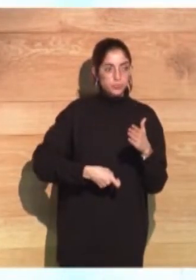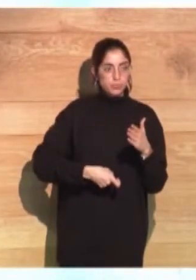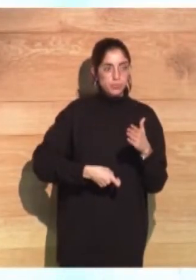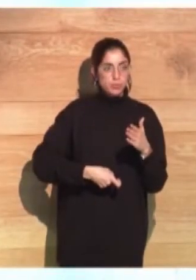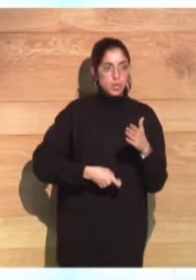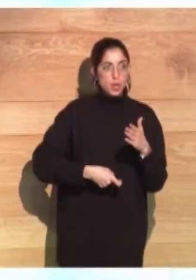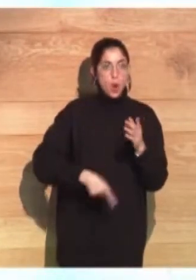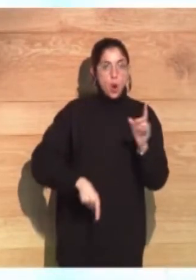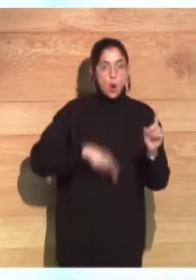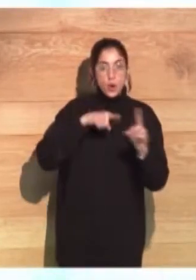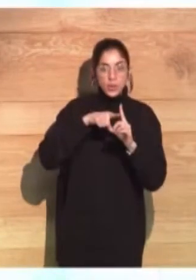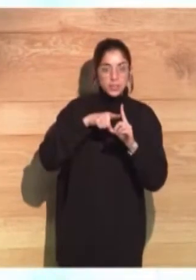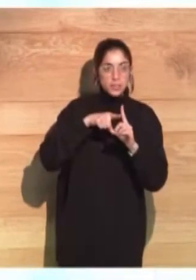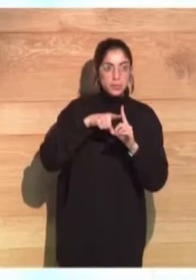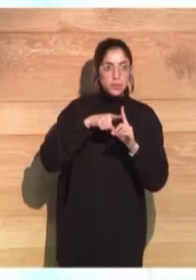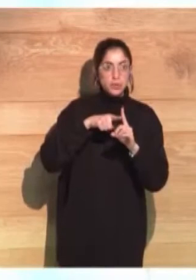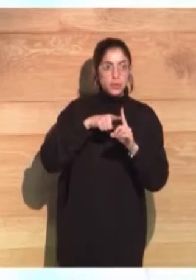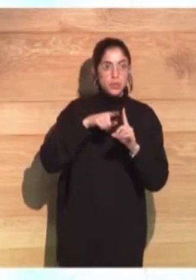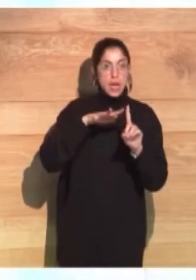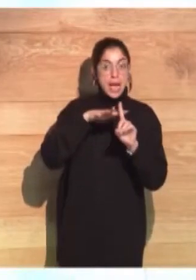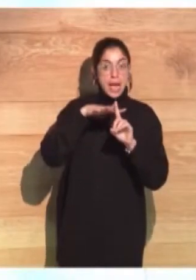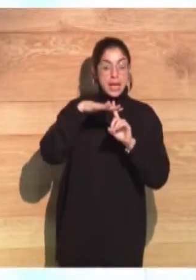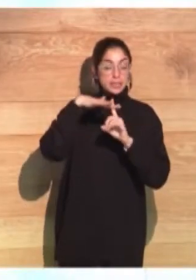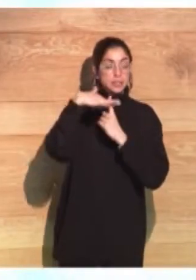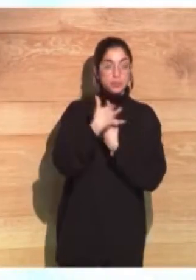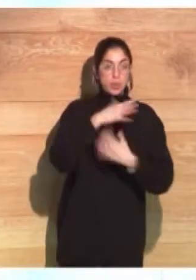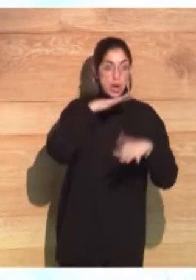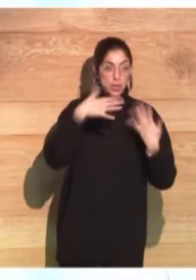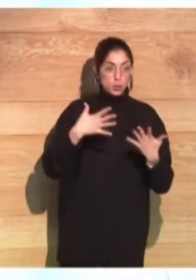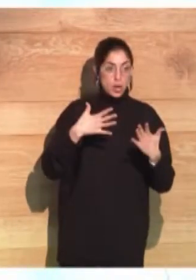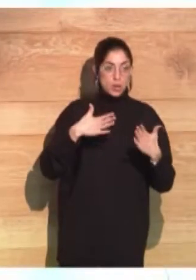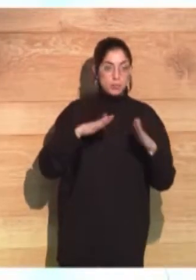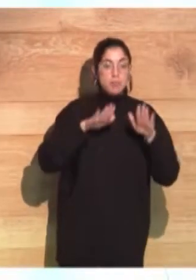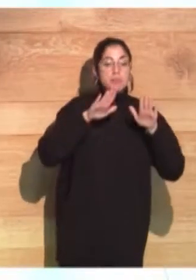para tratar de detener el actual conflicto.